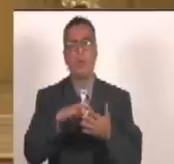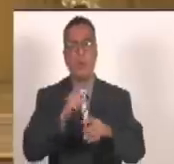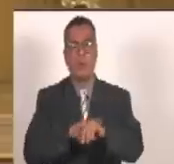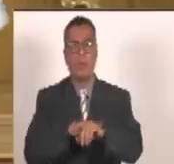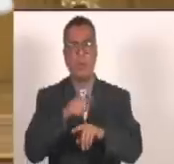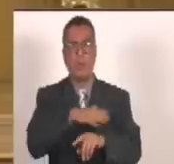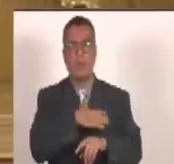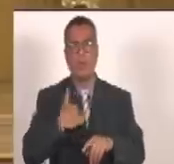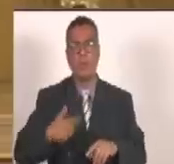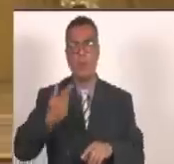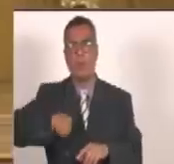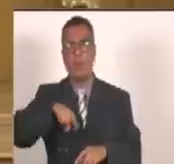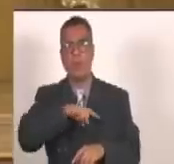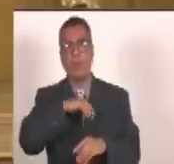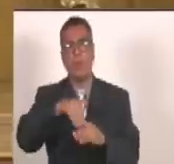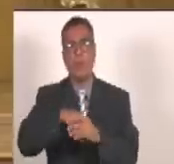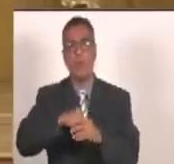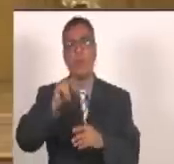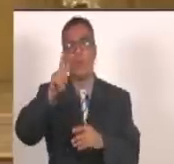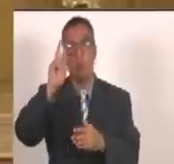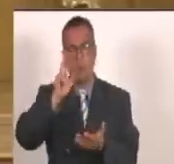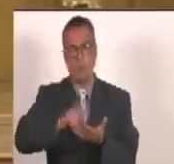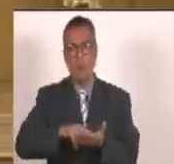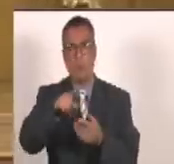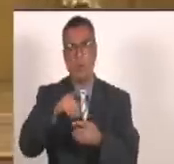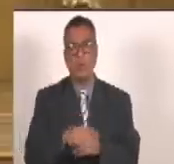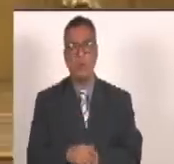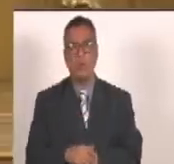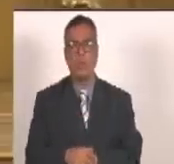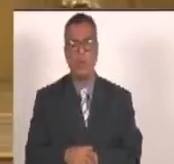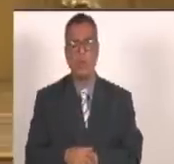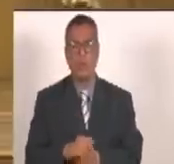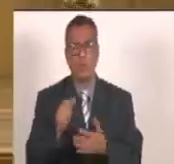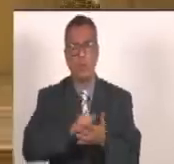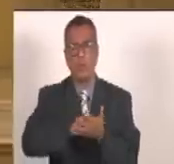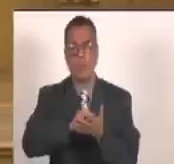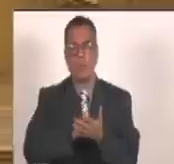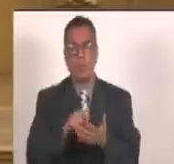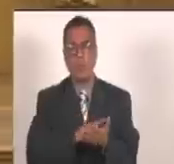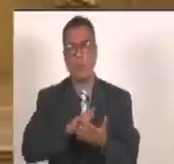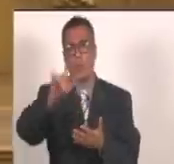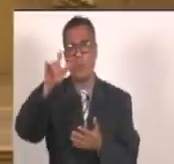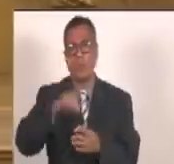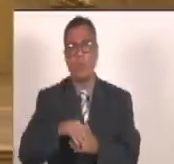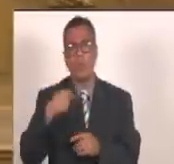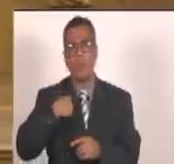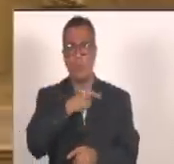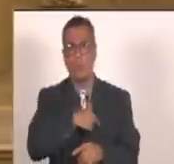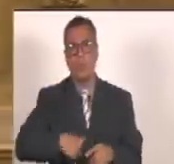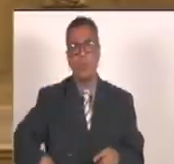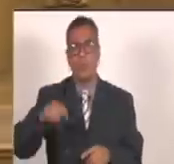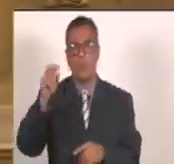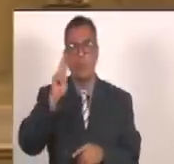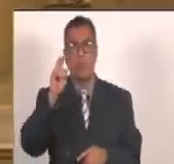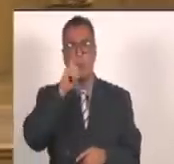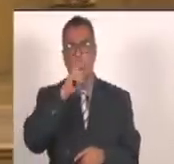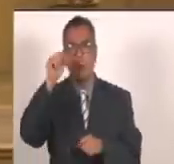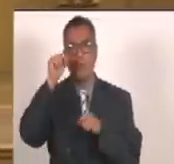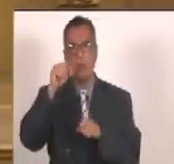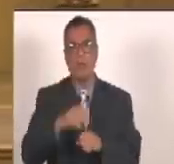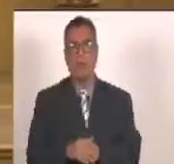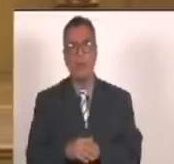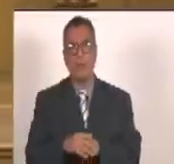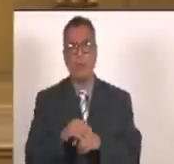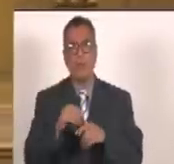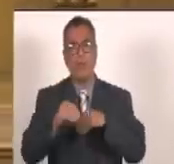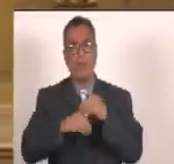actualidad. Y nuestro voto afirmativo, porque los acuerdos del viaje del presidente de la República, Nicolás Maduro,